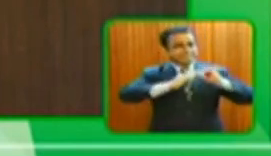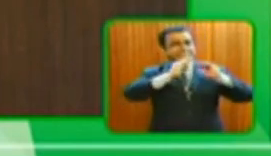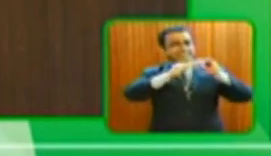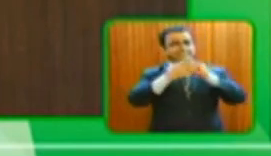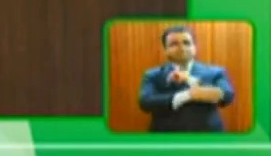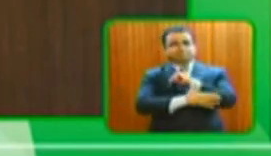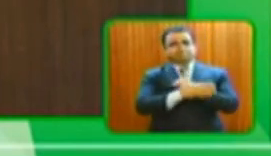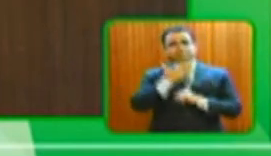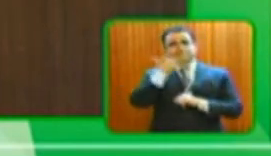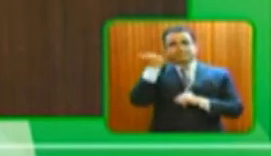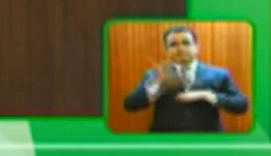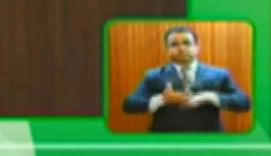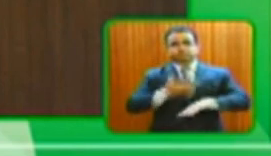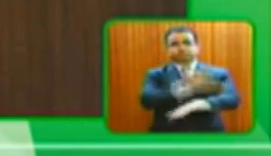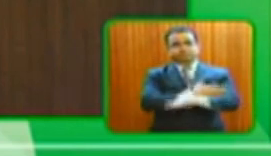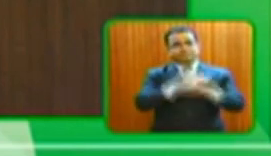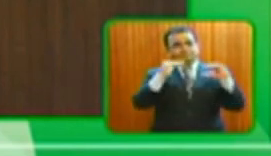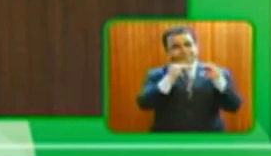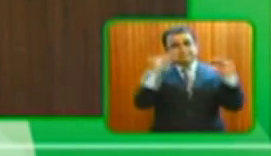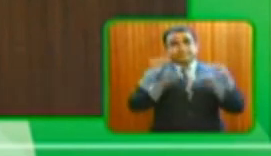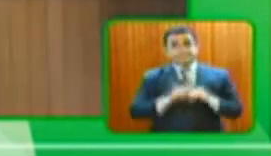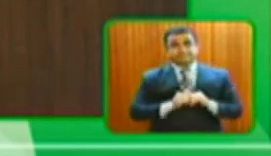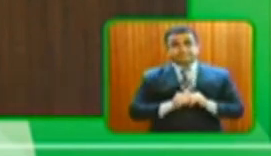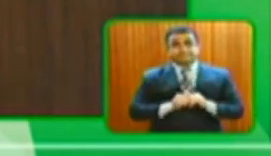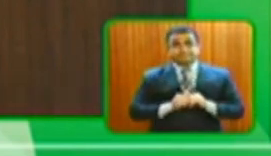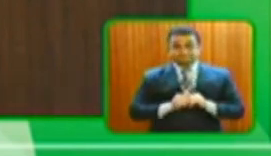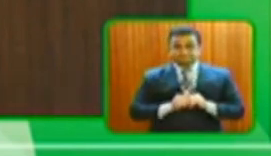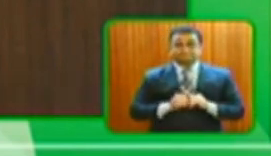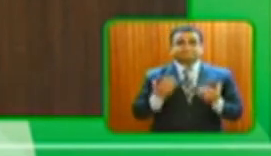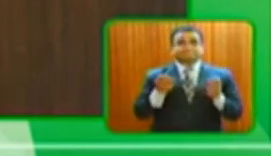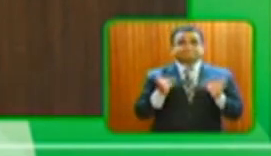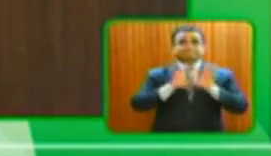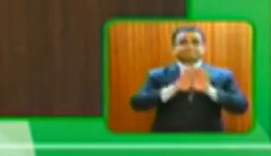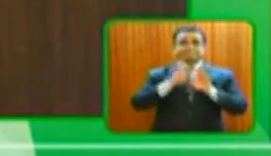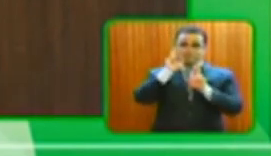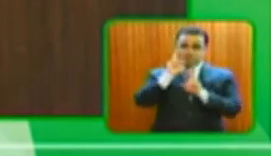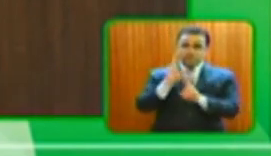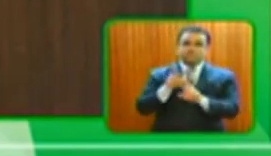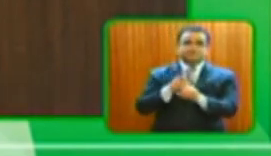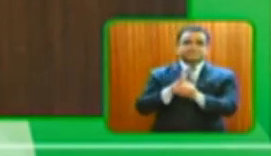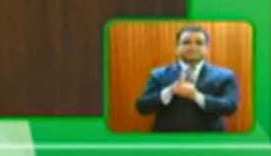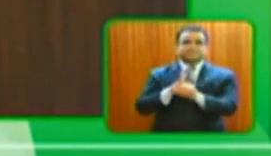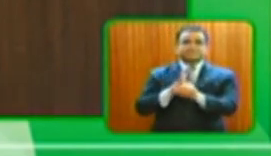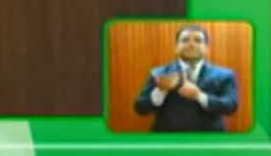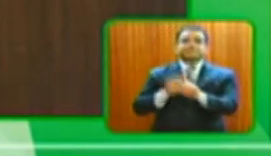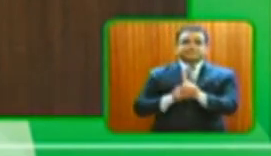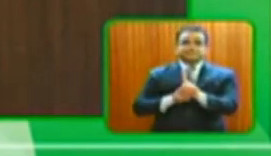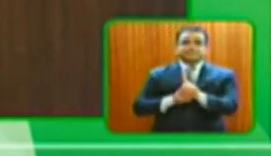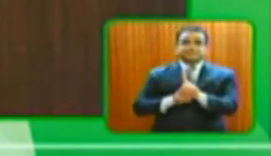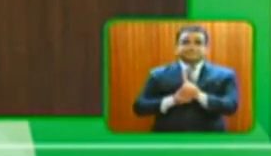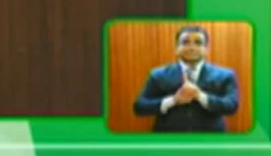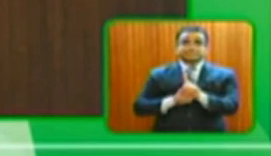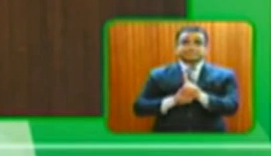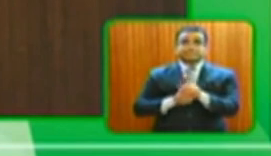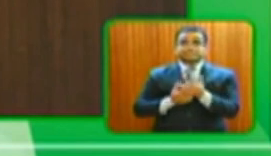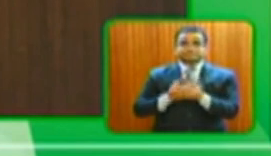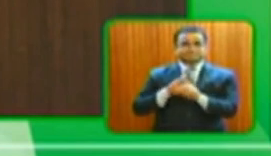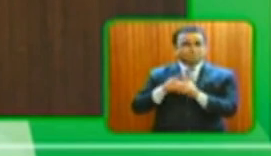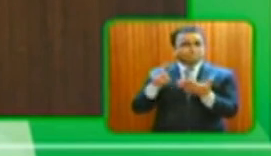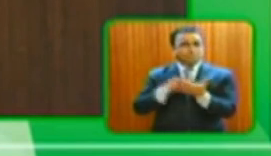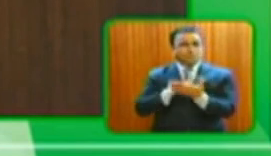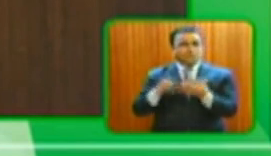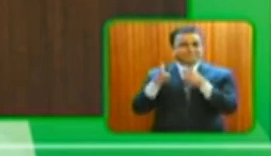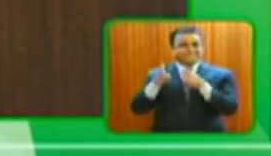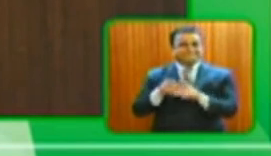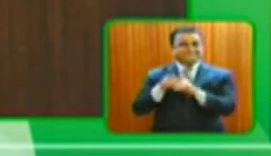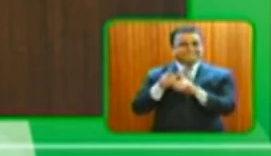mejor y más justo país. Cierro en honor a nuestro recipiendario, quien también es poeta, y en la casa